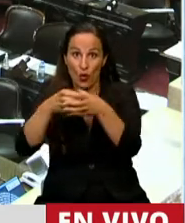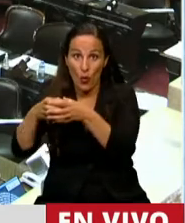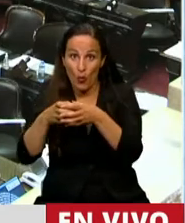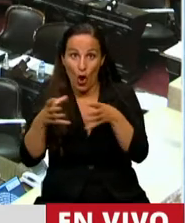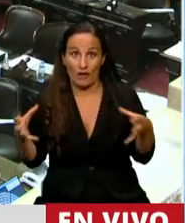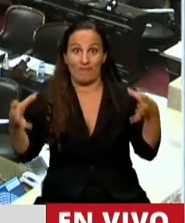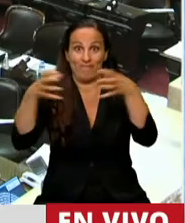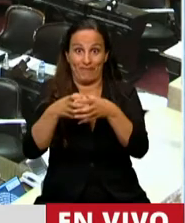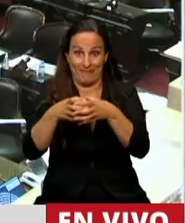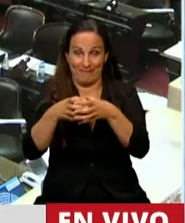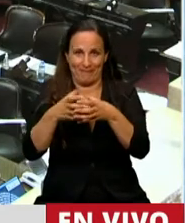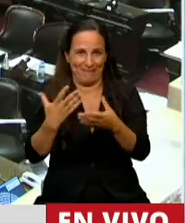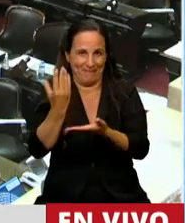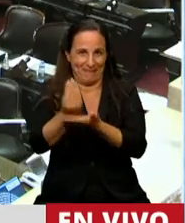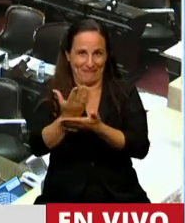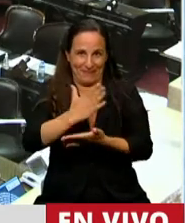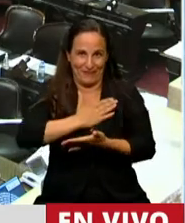haciendo en el espacio